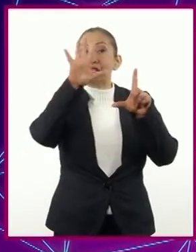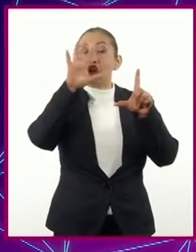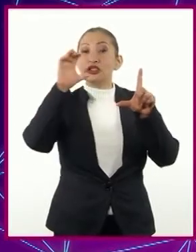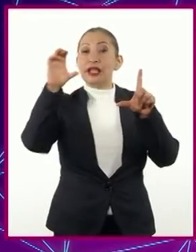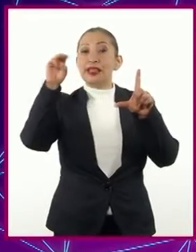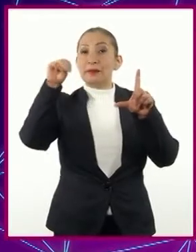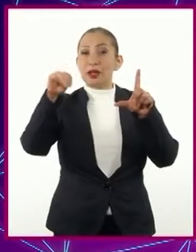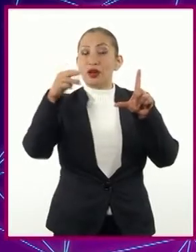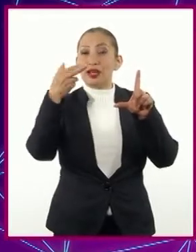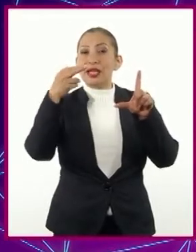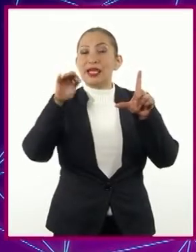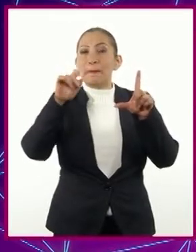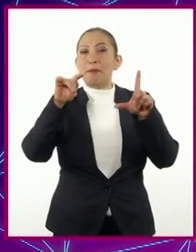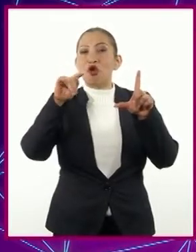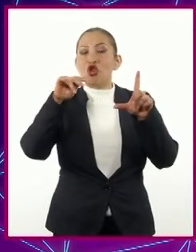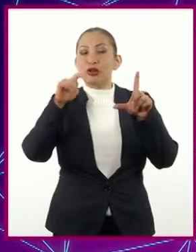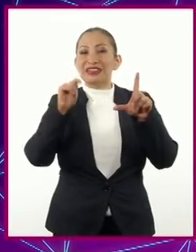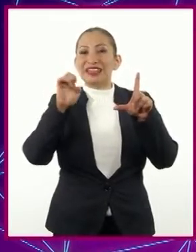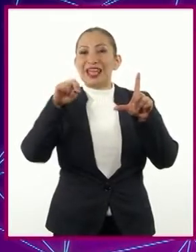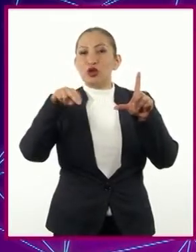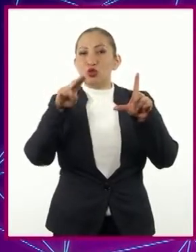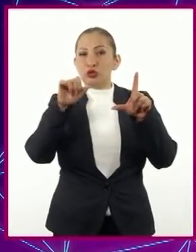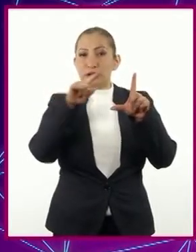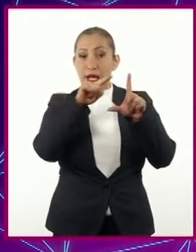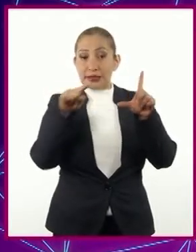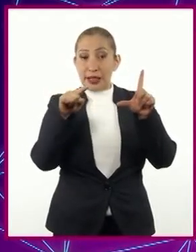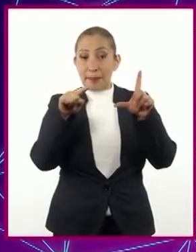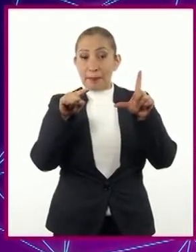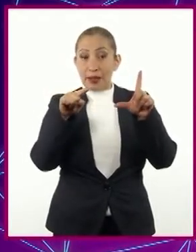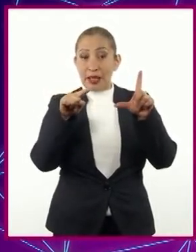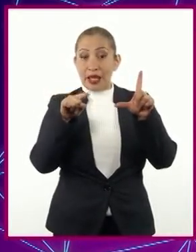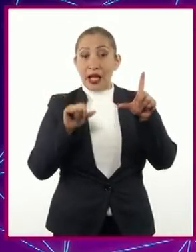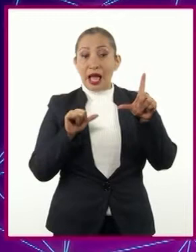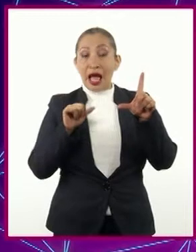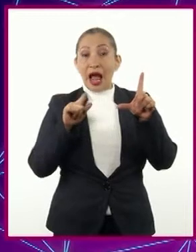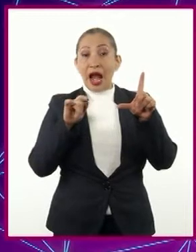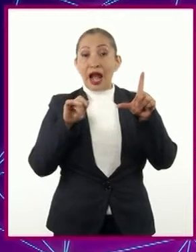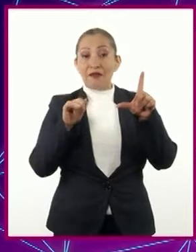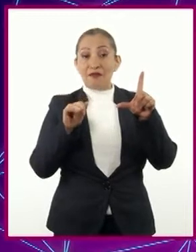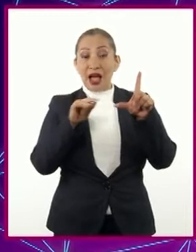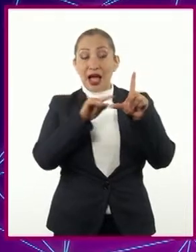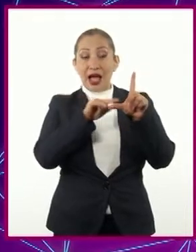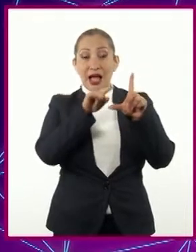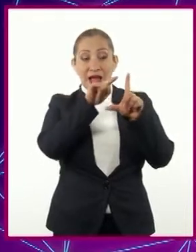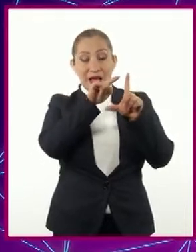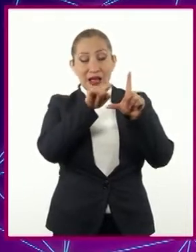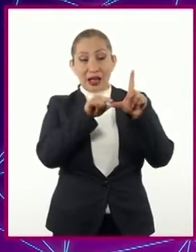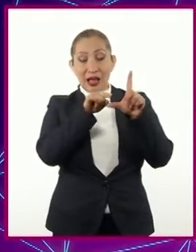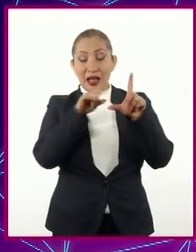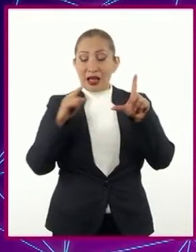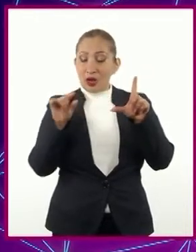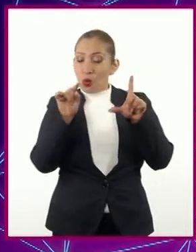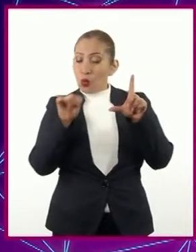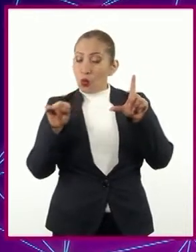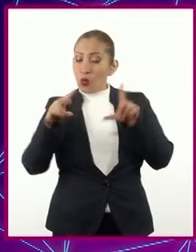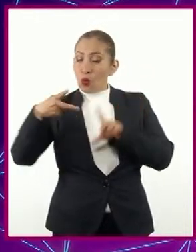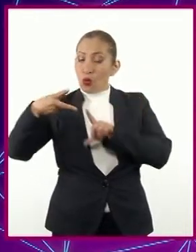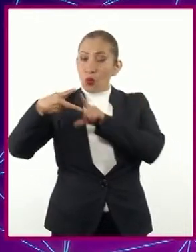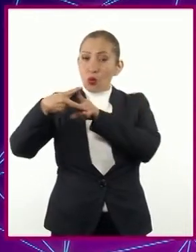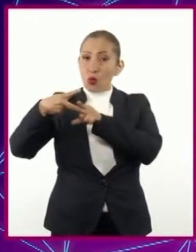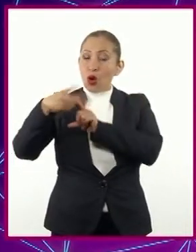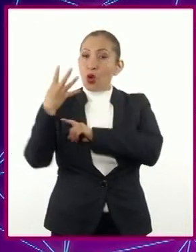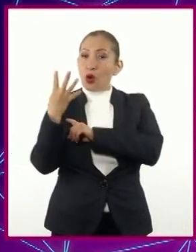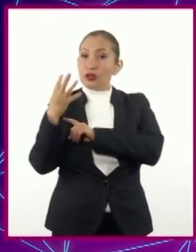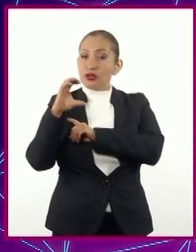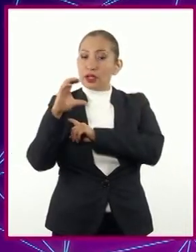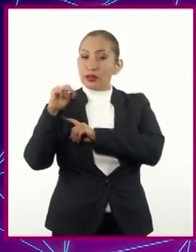centímetros. Si se toma como referencia al ángulo alfa, el cateto adyacente es igual a 4